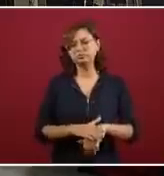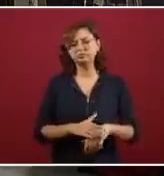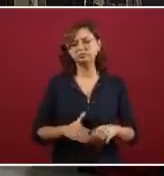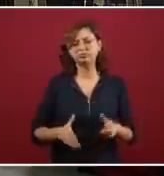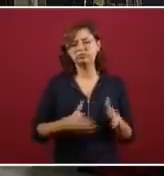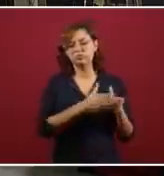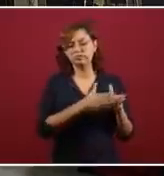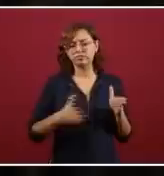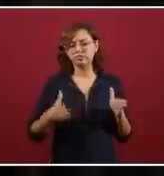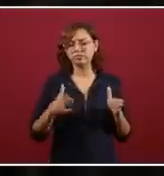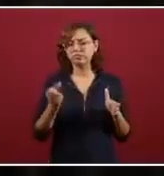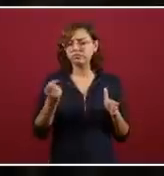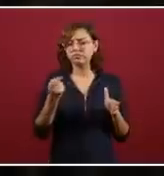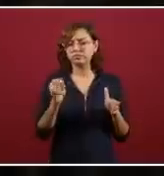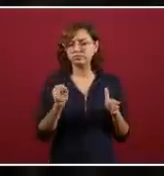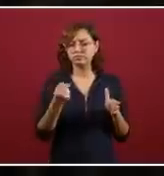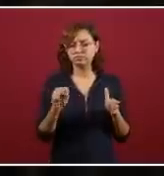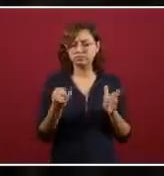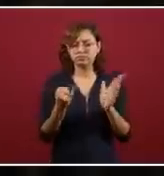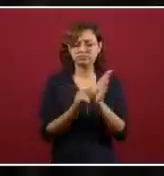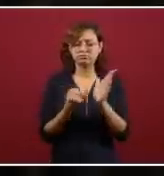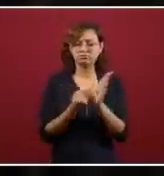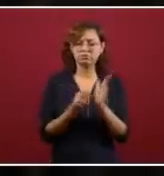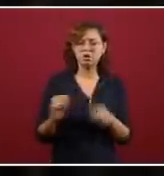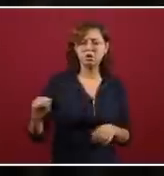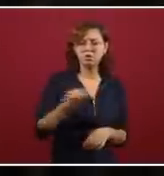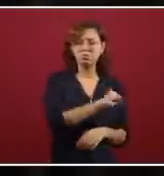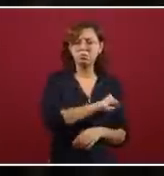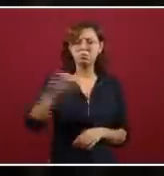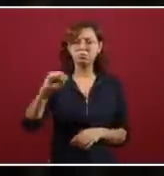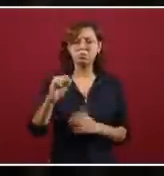septiembre, ha bajado